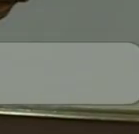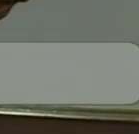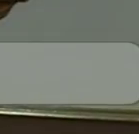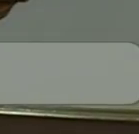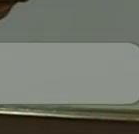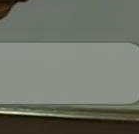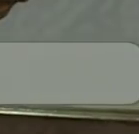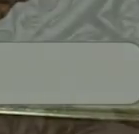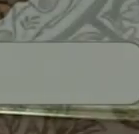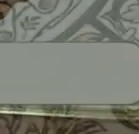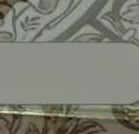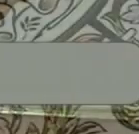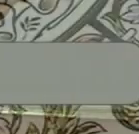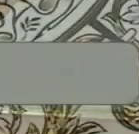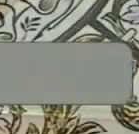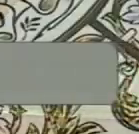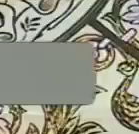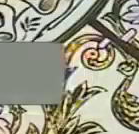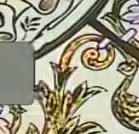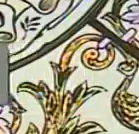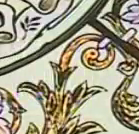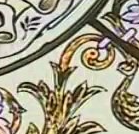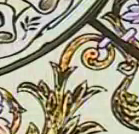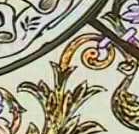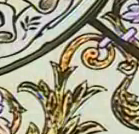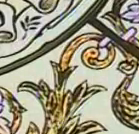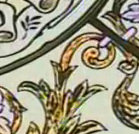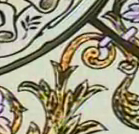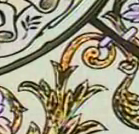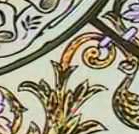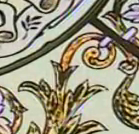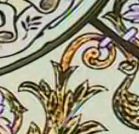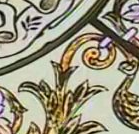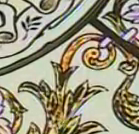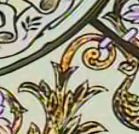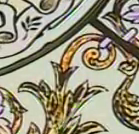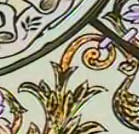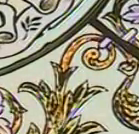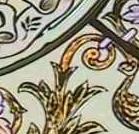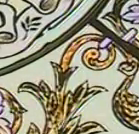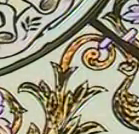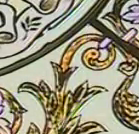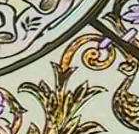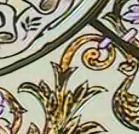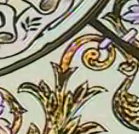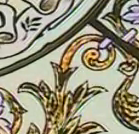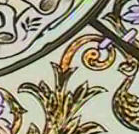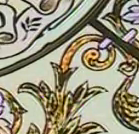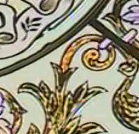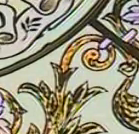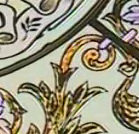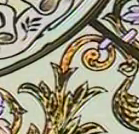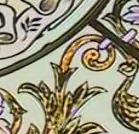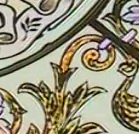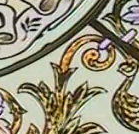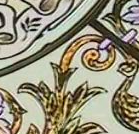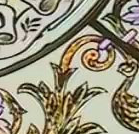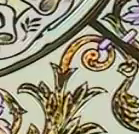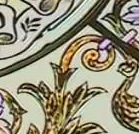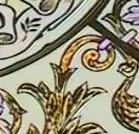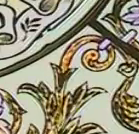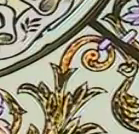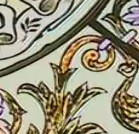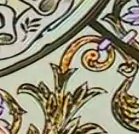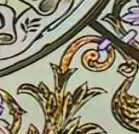Esequibo. Esto por la controversia en la Guayana Esequiba en la República Bolivariana de Venezuela. Esta ley presentada también por el presidente de la Comisión